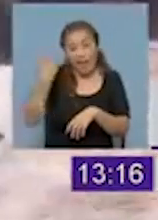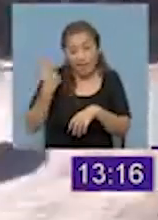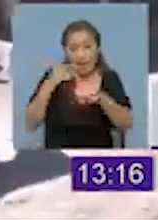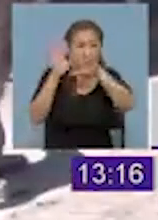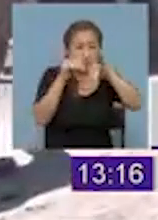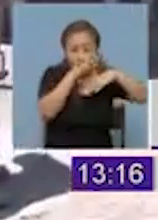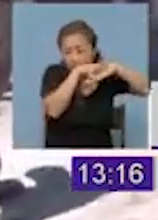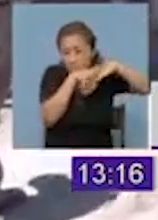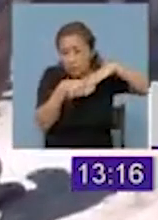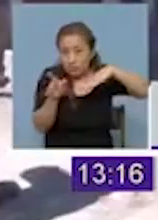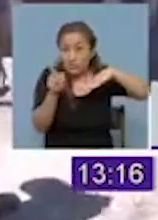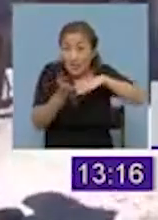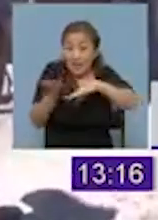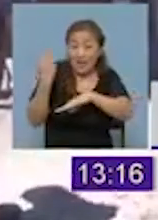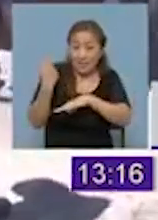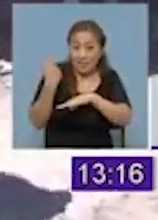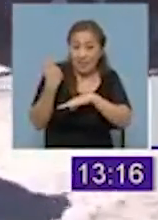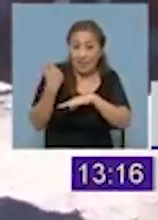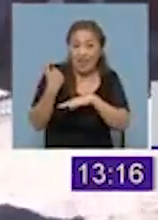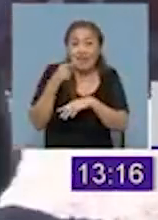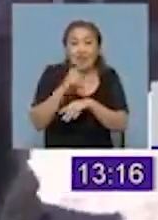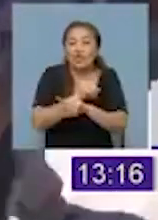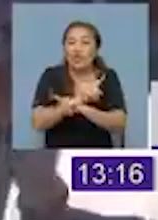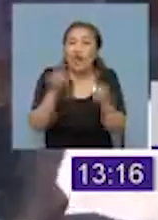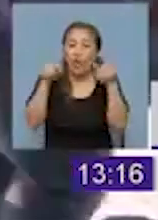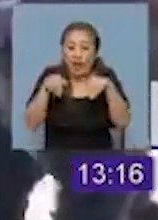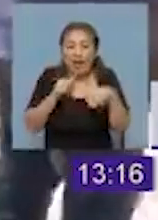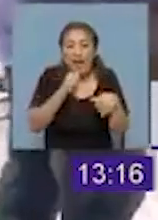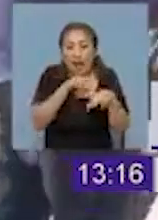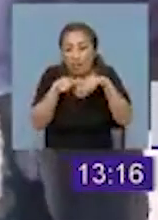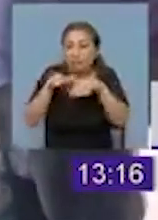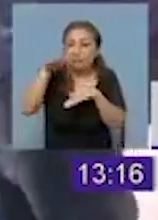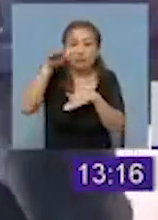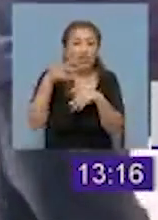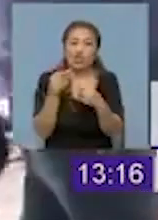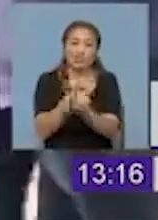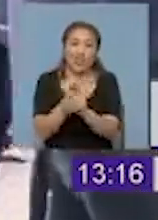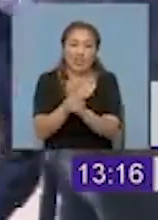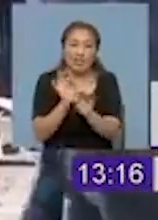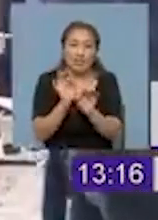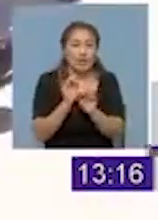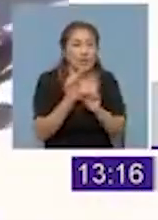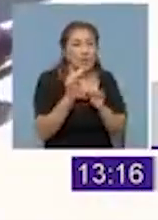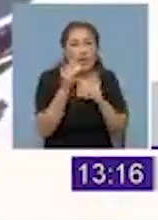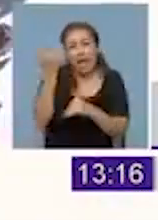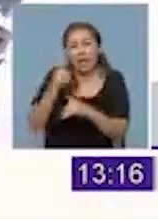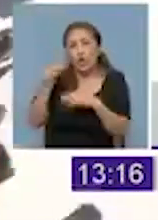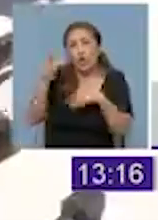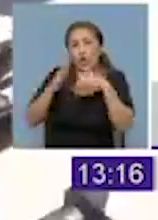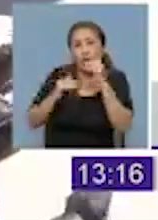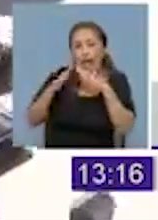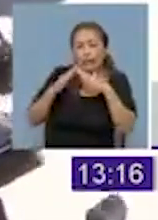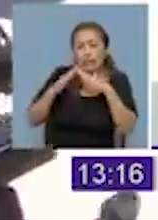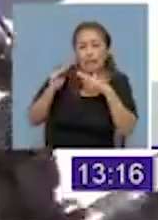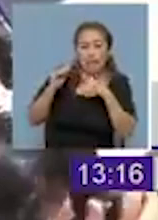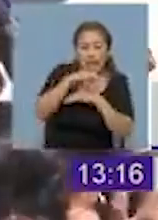que fue este evento con lo que fue el evento del 10 de enero no hubiese avanzado en el agua en el lodo sobre el pueblo como que correr la construcción de las